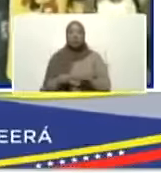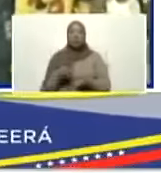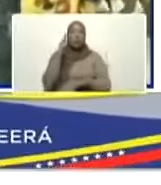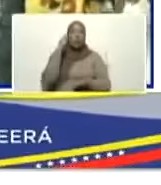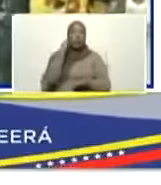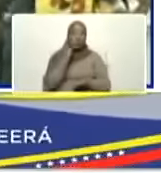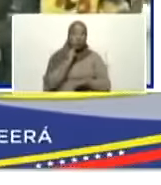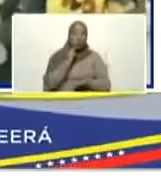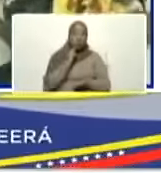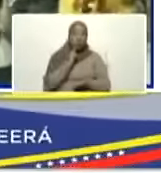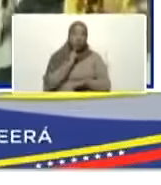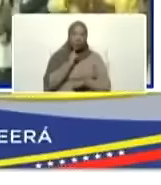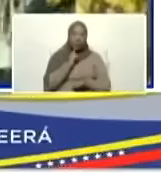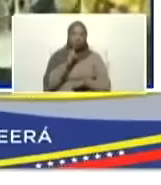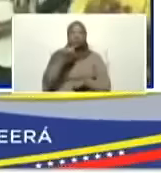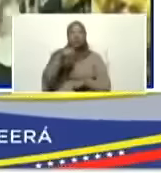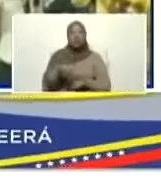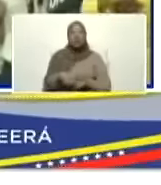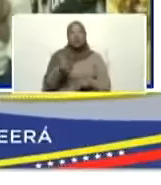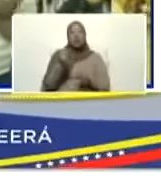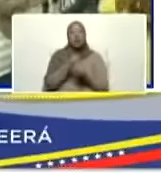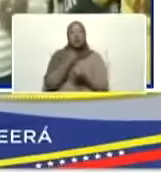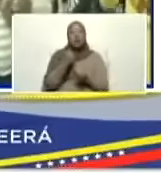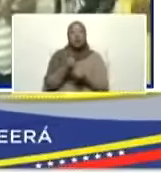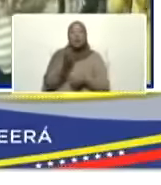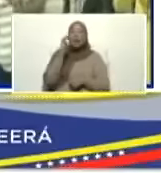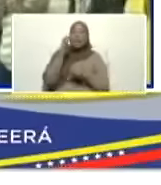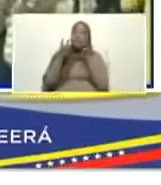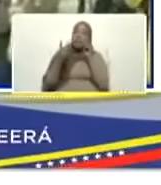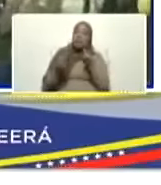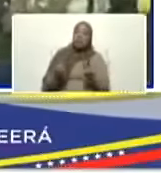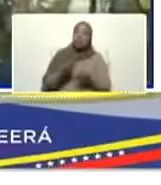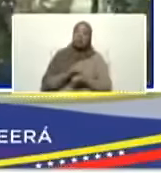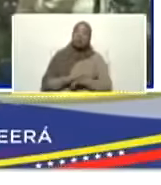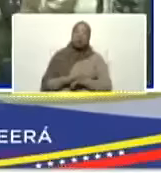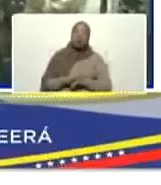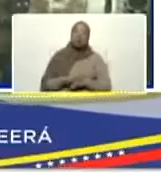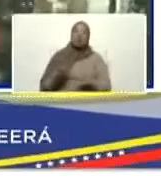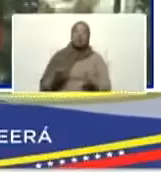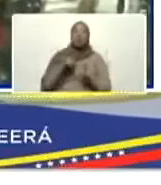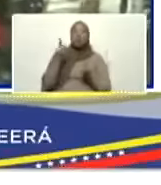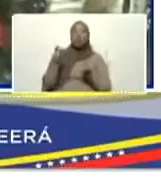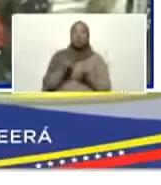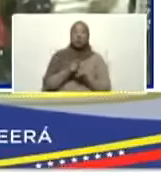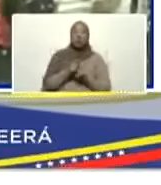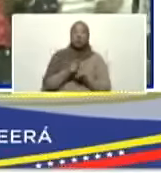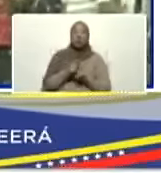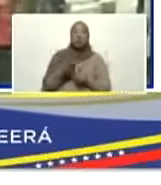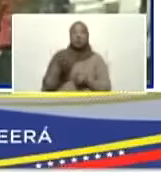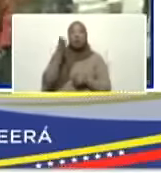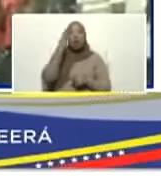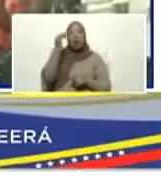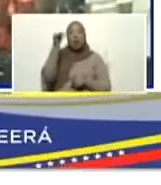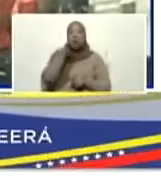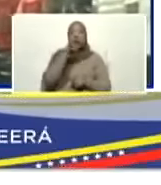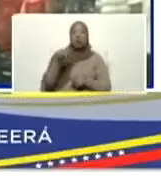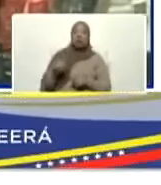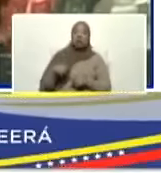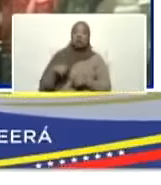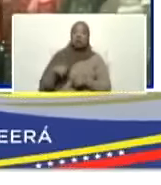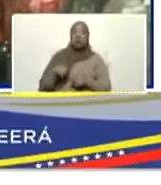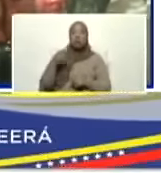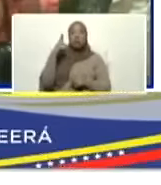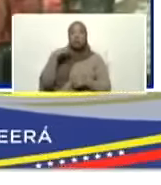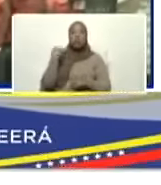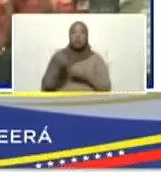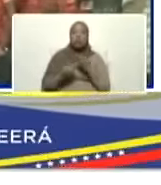Bolívar, aquí en esta tierra, tuvo una visión, una inspiración divina. Bolívar